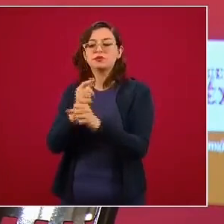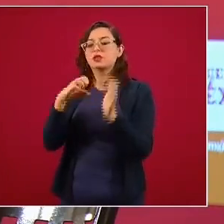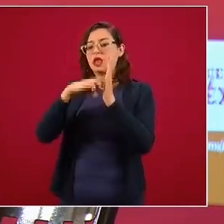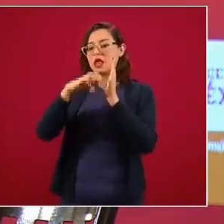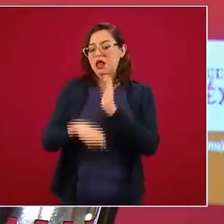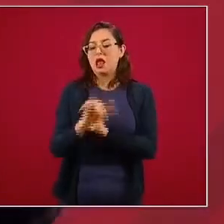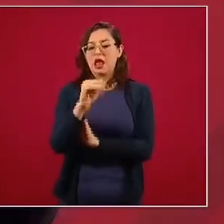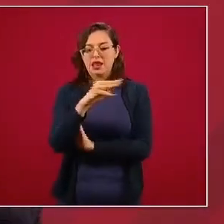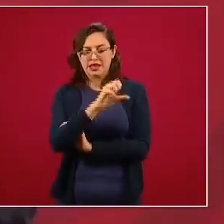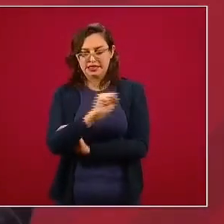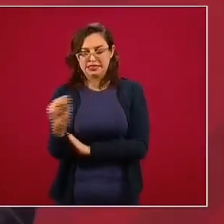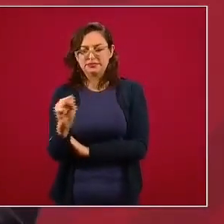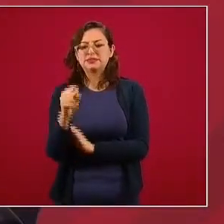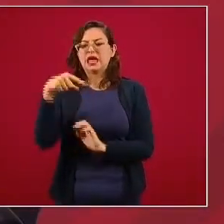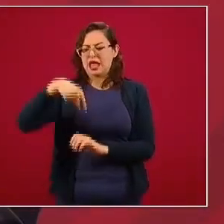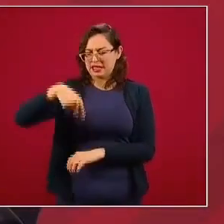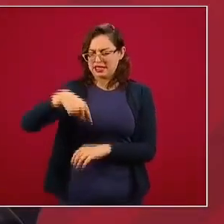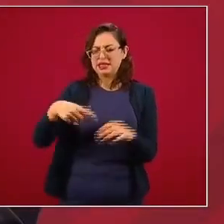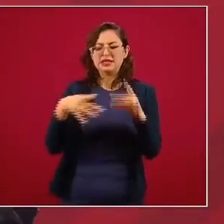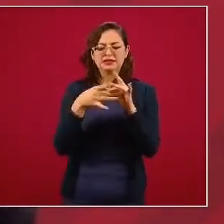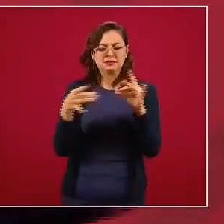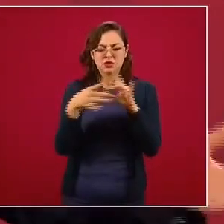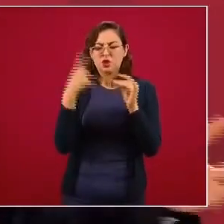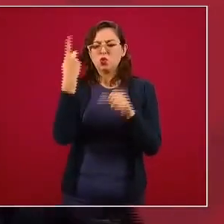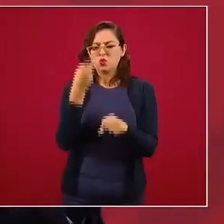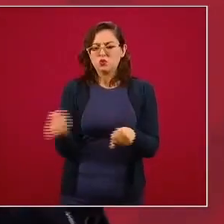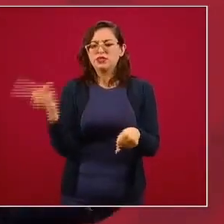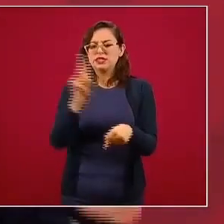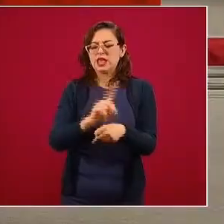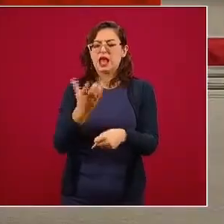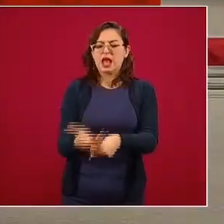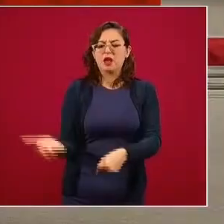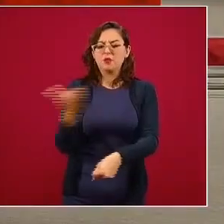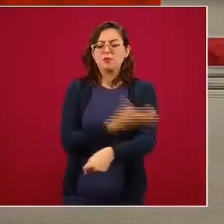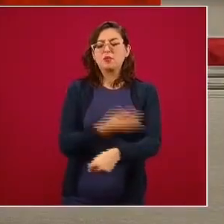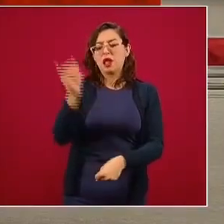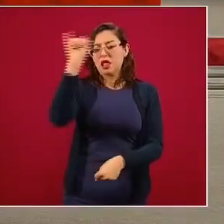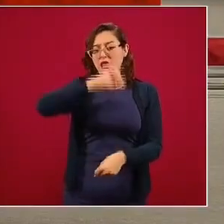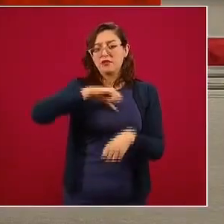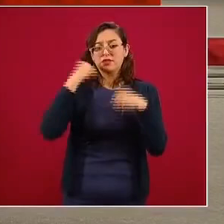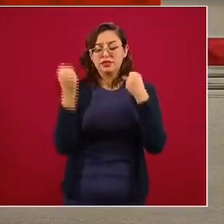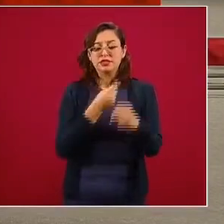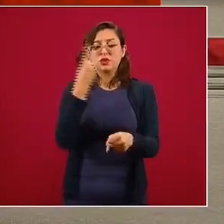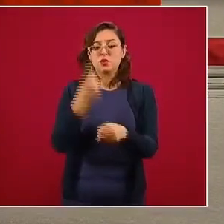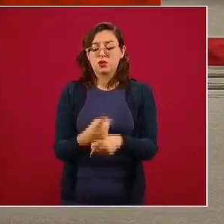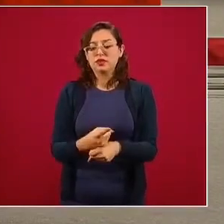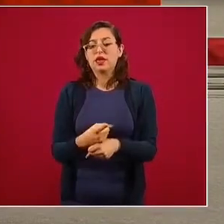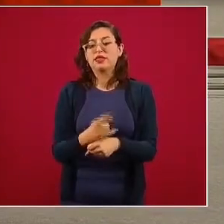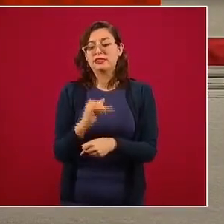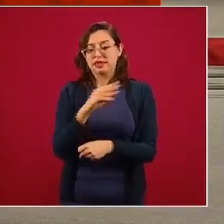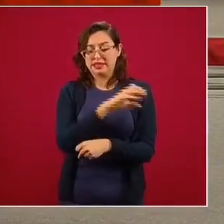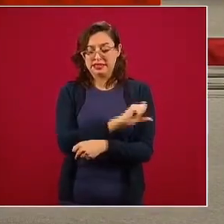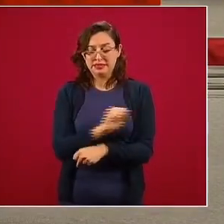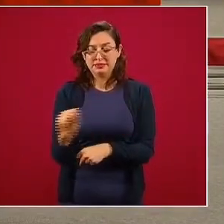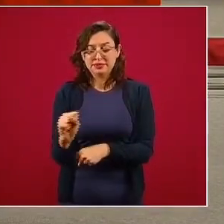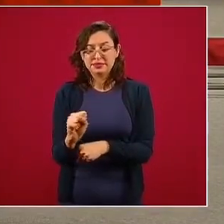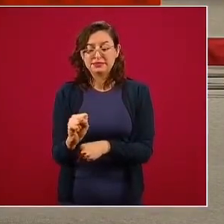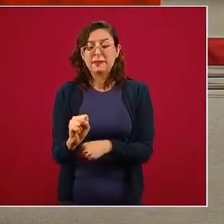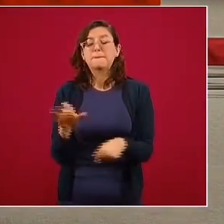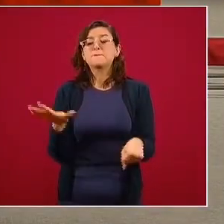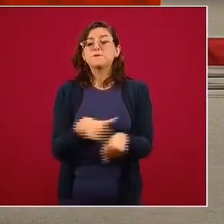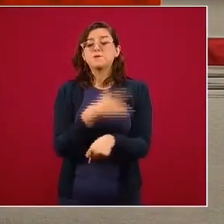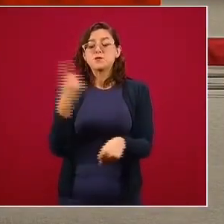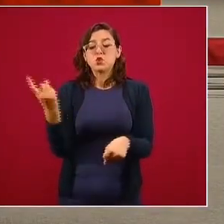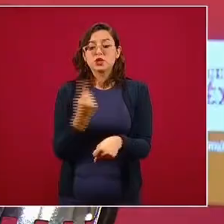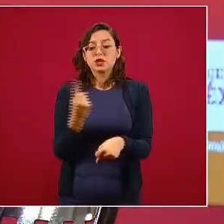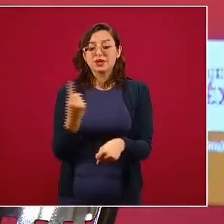del Seguro Social, eso lo comentamos en una conferencia, nos acompañó el jefe de seguridad del Instituto Mexicano del Seguro Social, porque